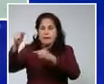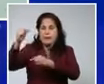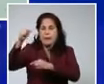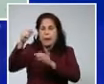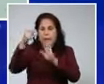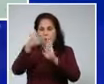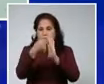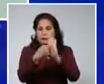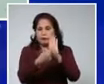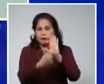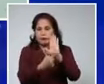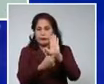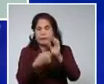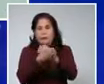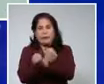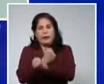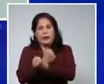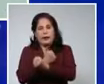factores de riesgo